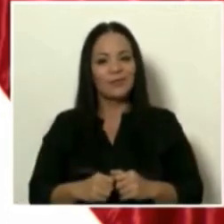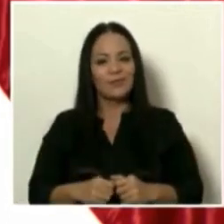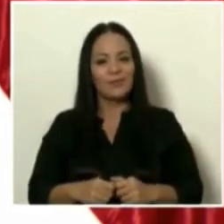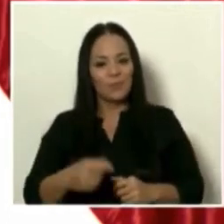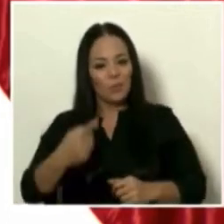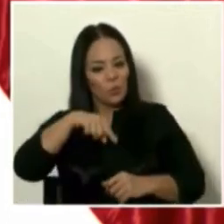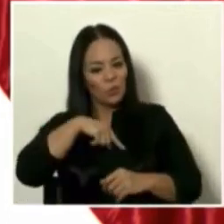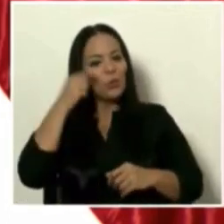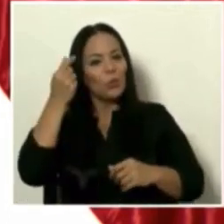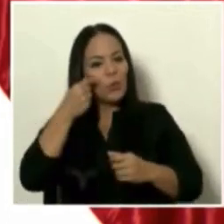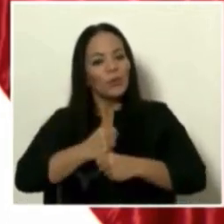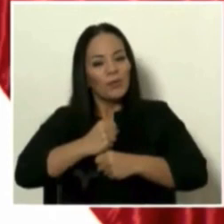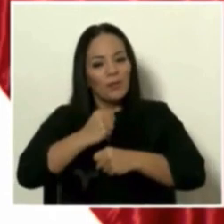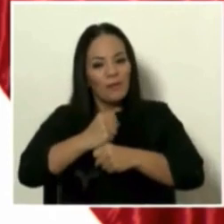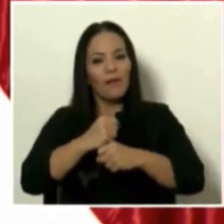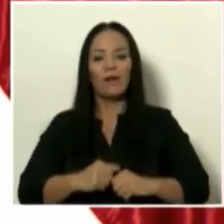trabajar